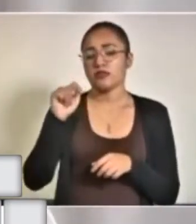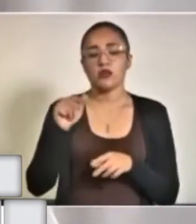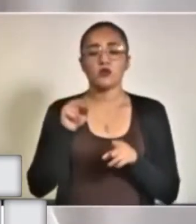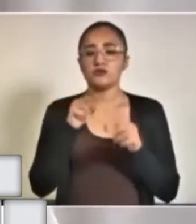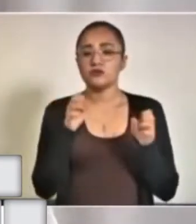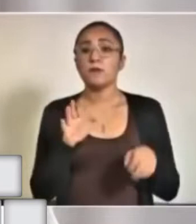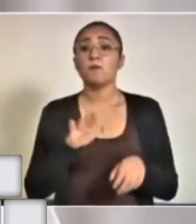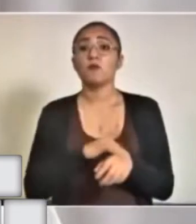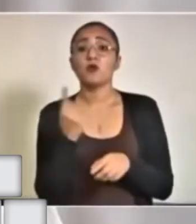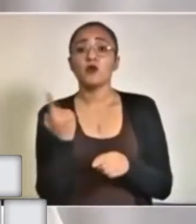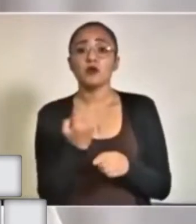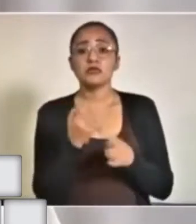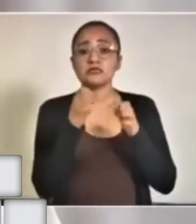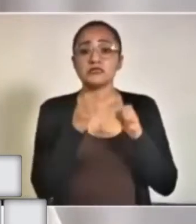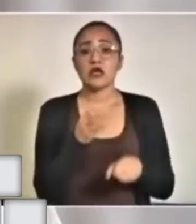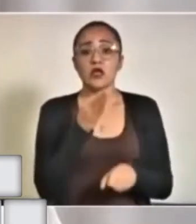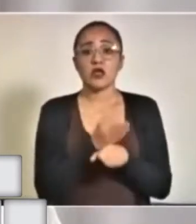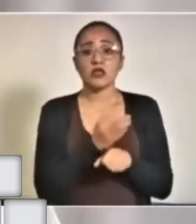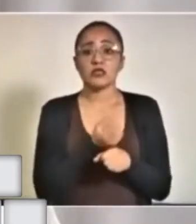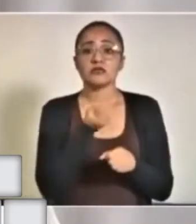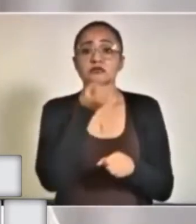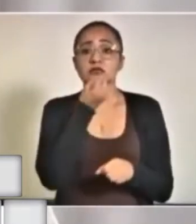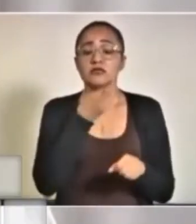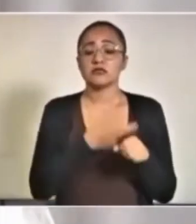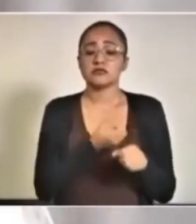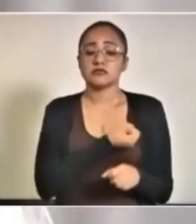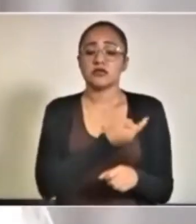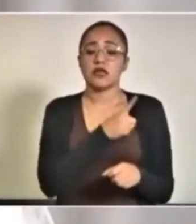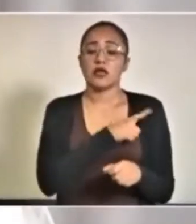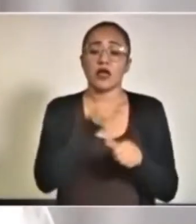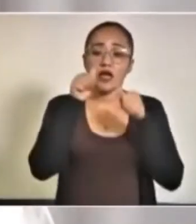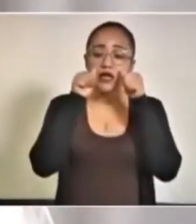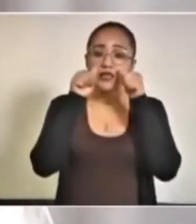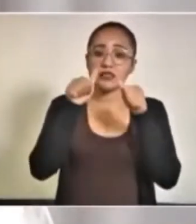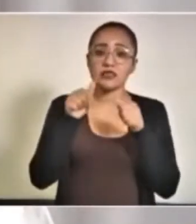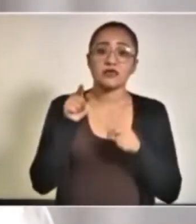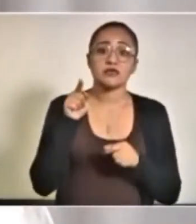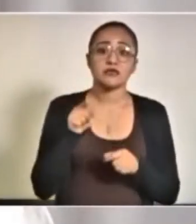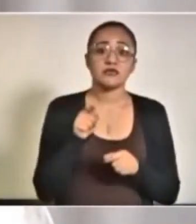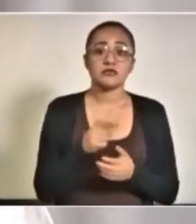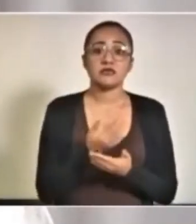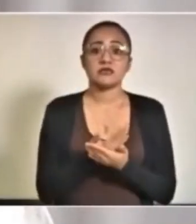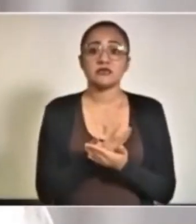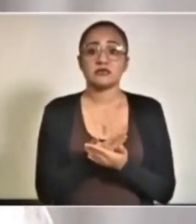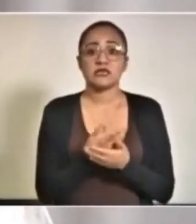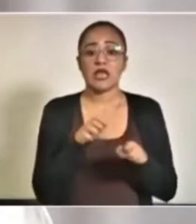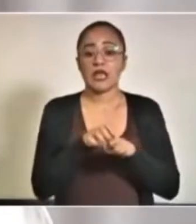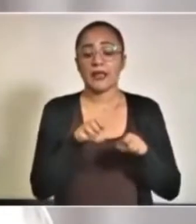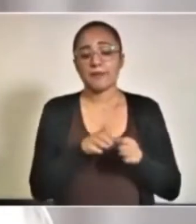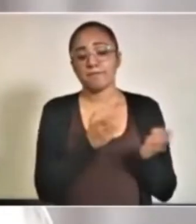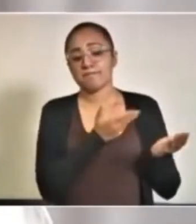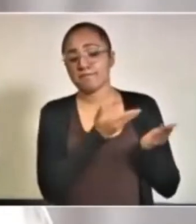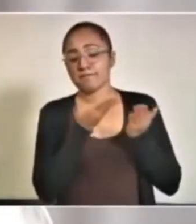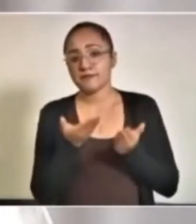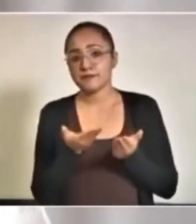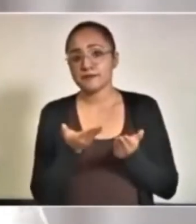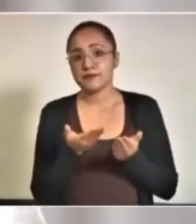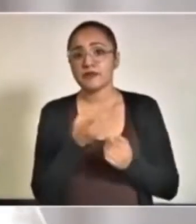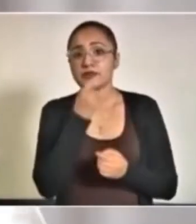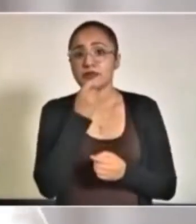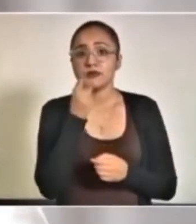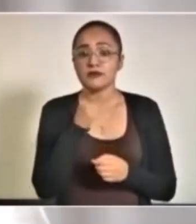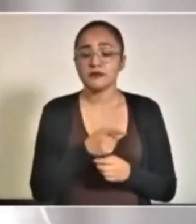están en la secreta de salud atendiendo a a este este equipo a perdón